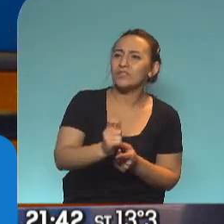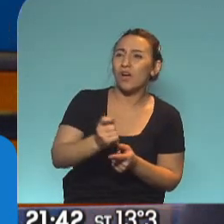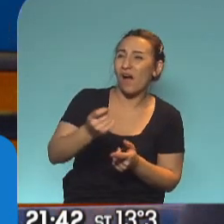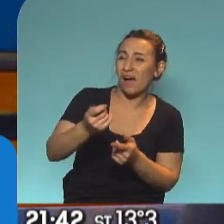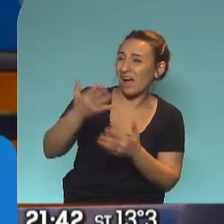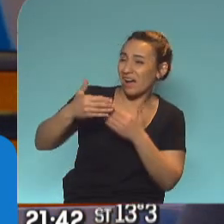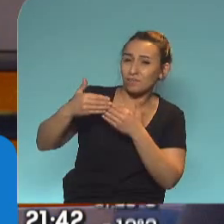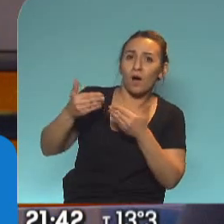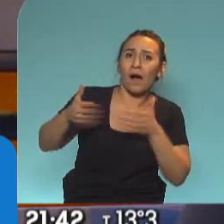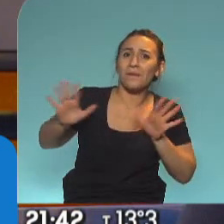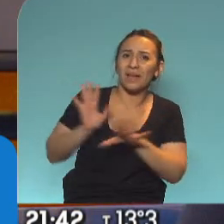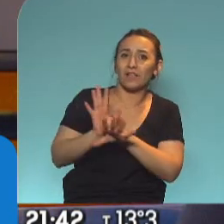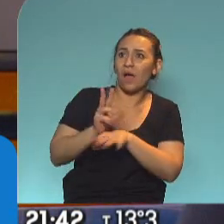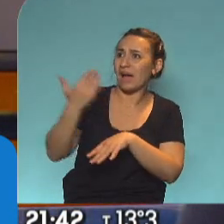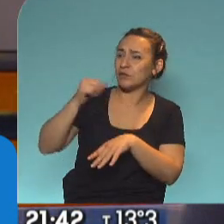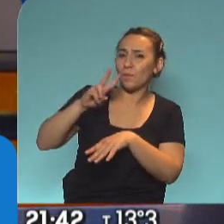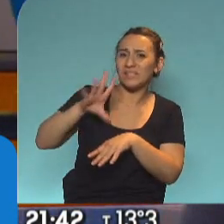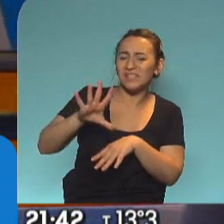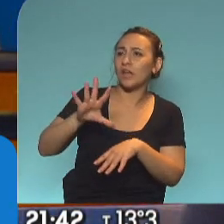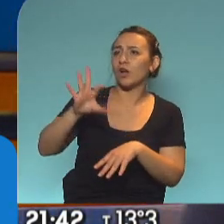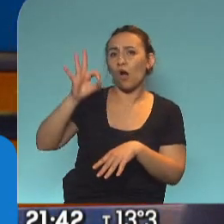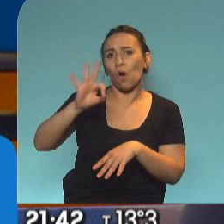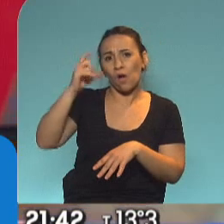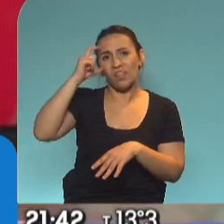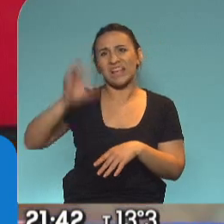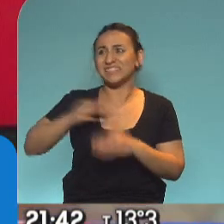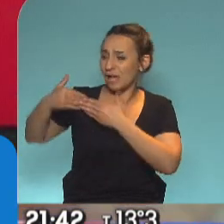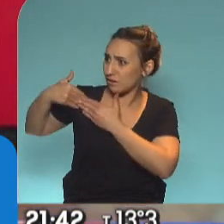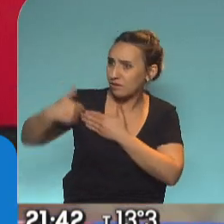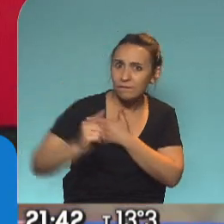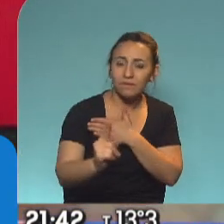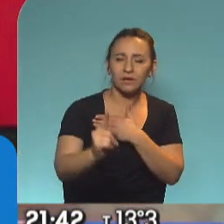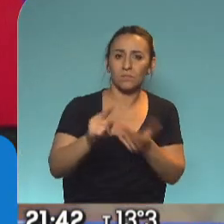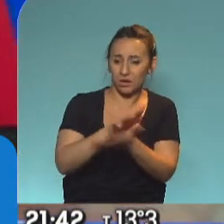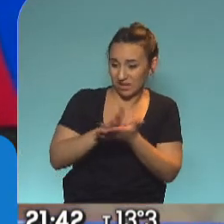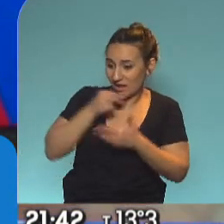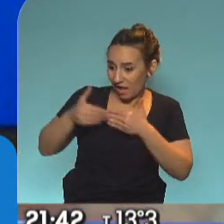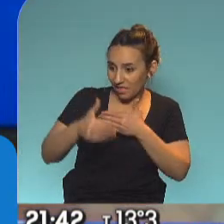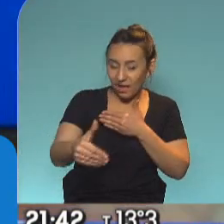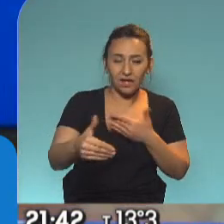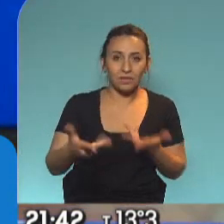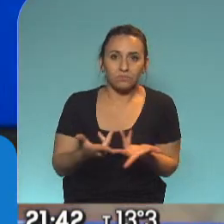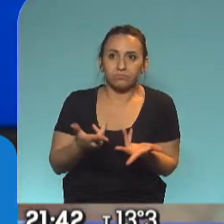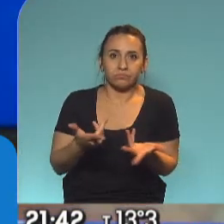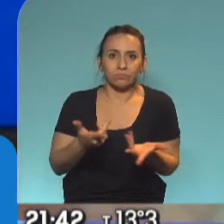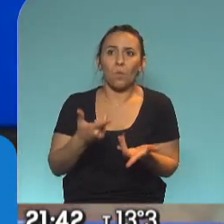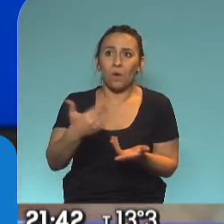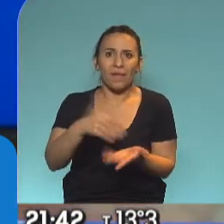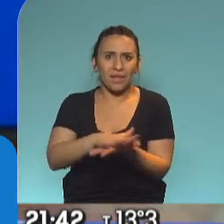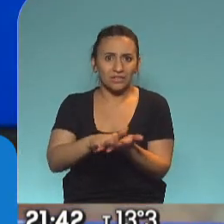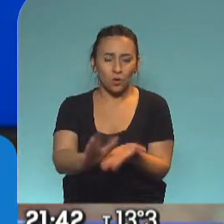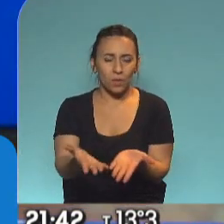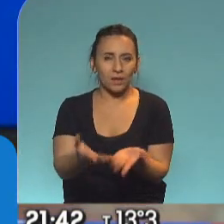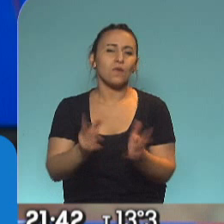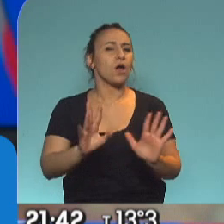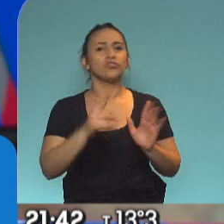10, 12 años, puede en algún momento resolverse si hasta ahora no? Bueno, en algún momento a veces se resuelven. Lo que quiero decir es que el problema no es que